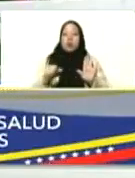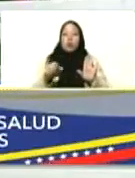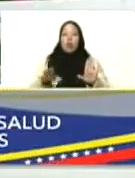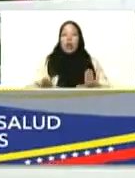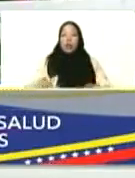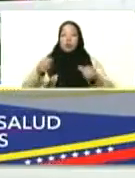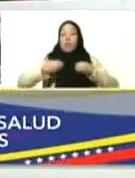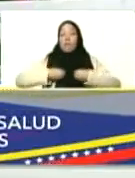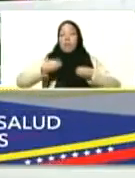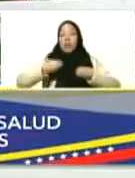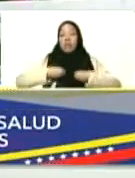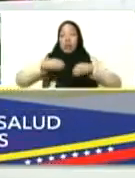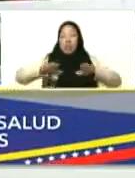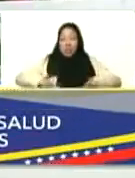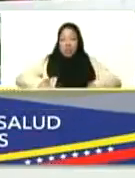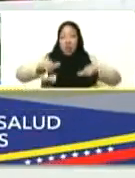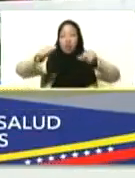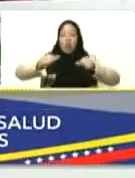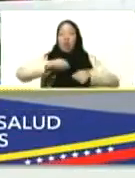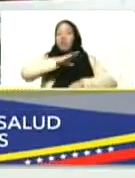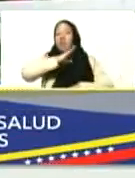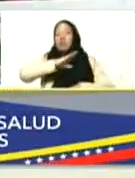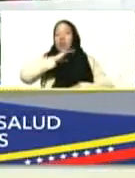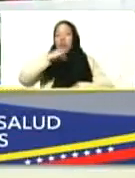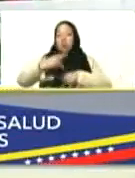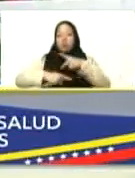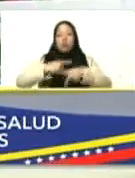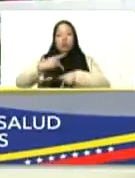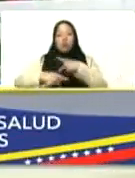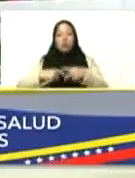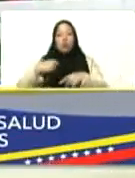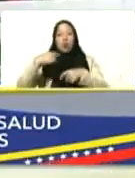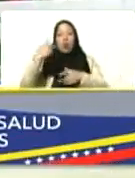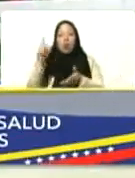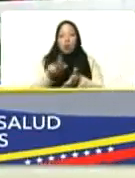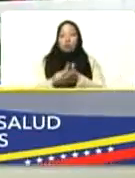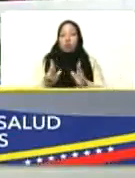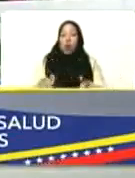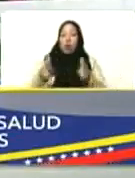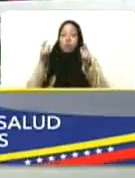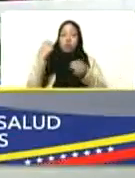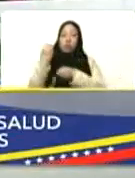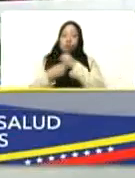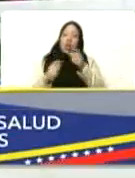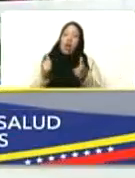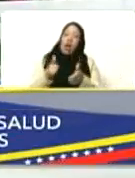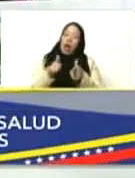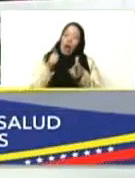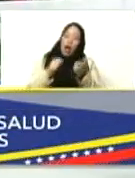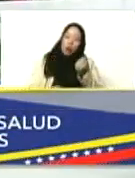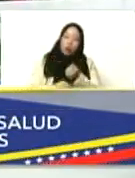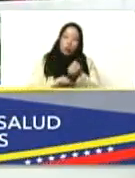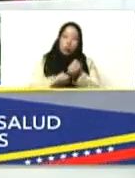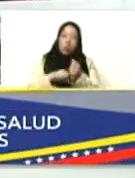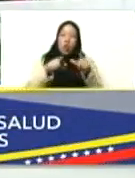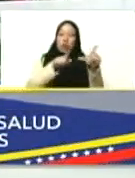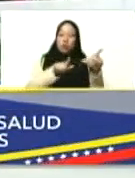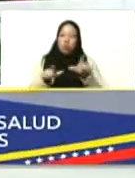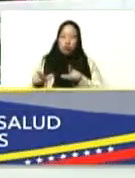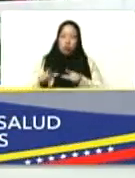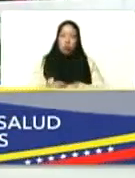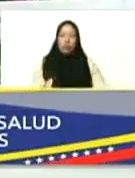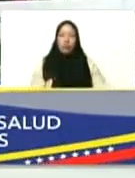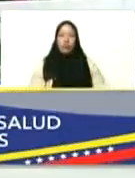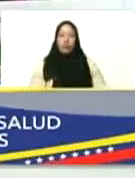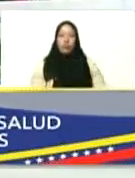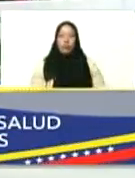uterino, patologías y enfermedades del ciclo reproductivo, aprobado. Apoyo total. Apoyo